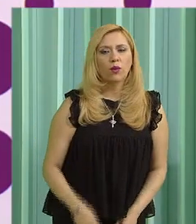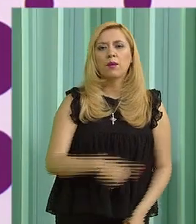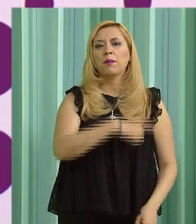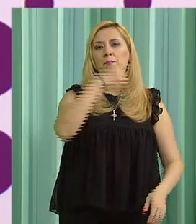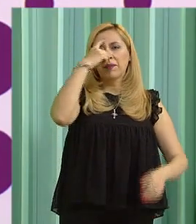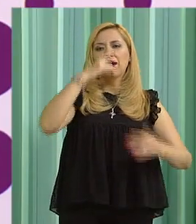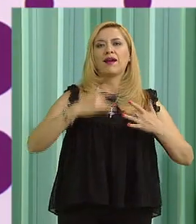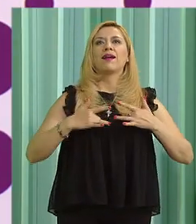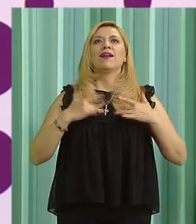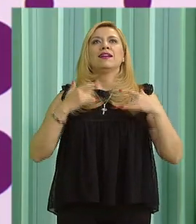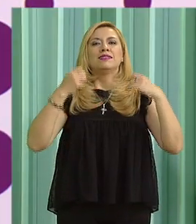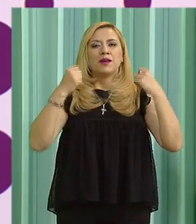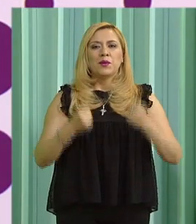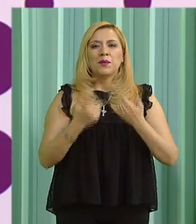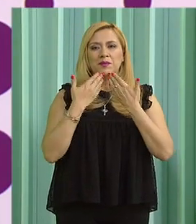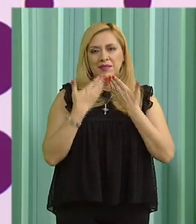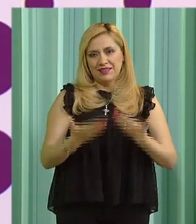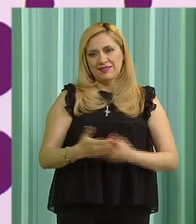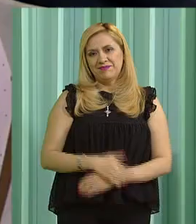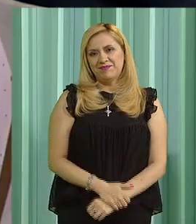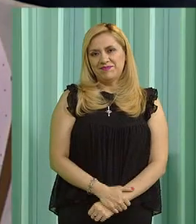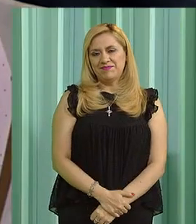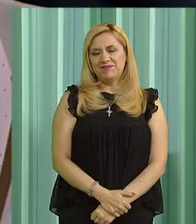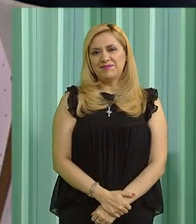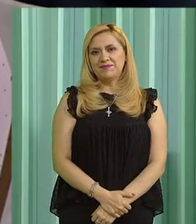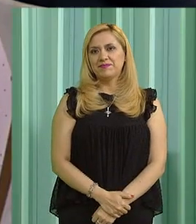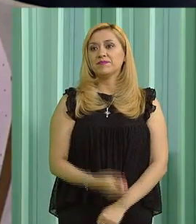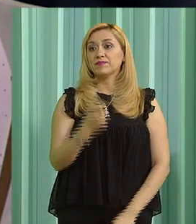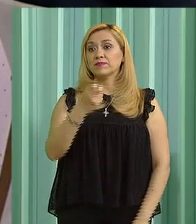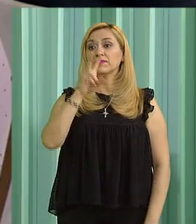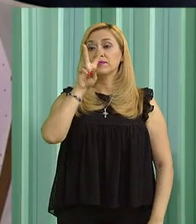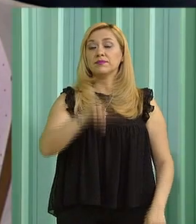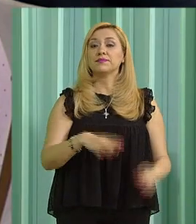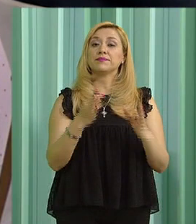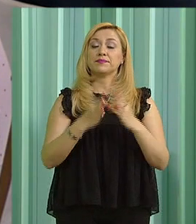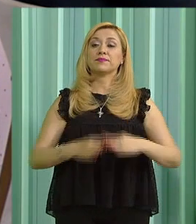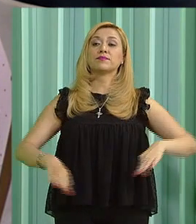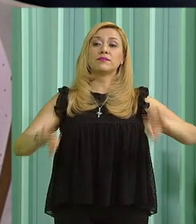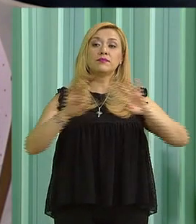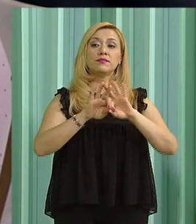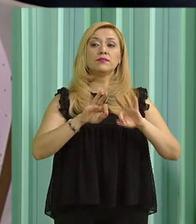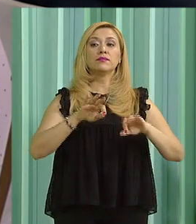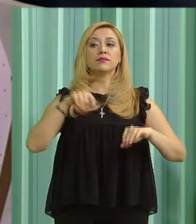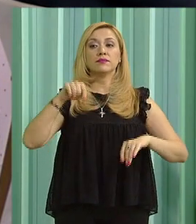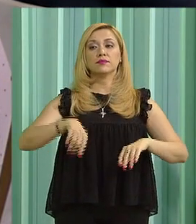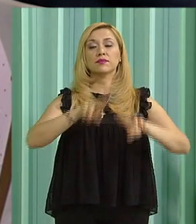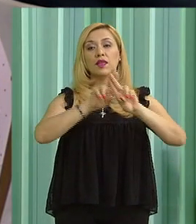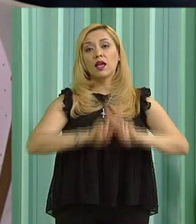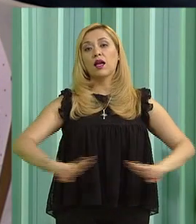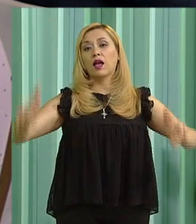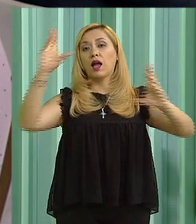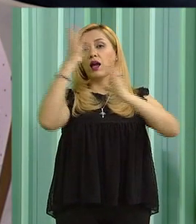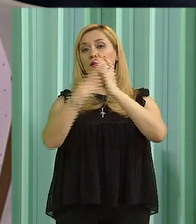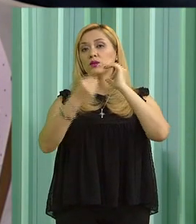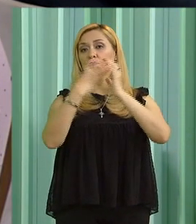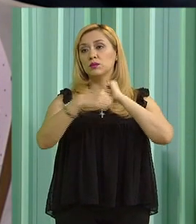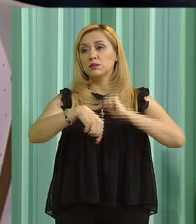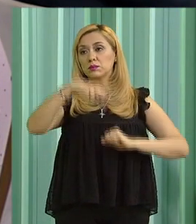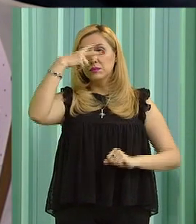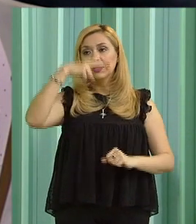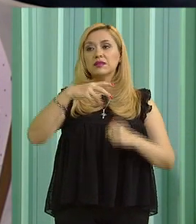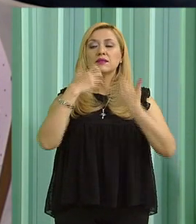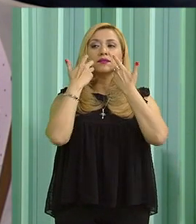seguridad. Aquí. Muy bien. Precisamente ese es un punto también muy importante que como ACNUR acá en México